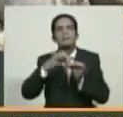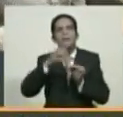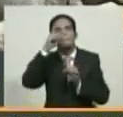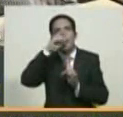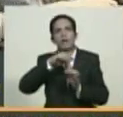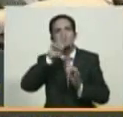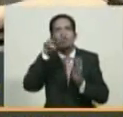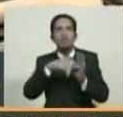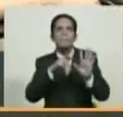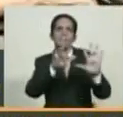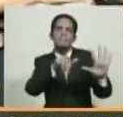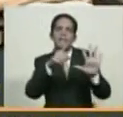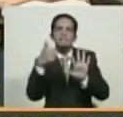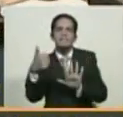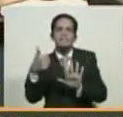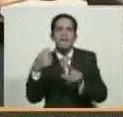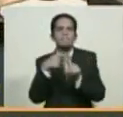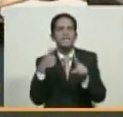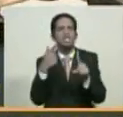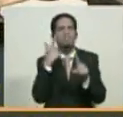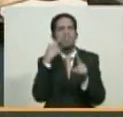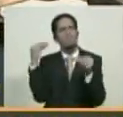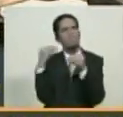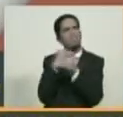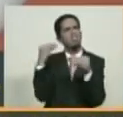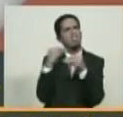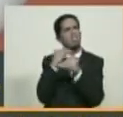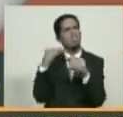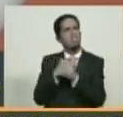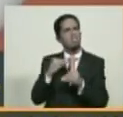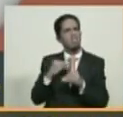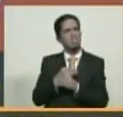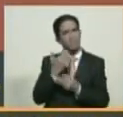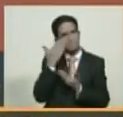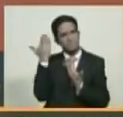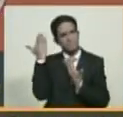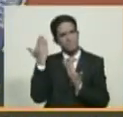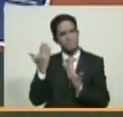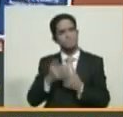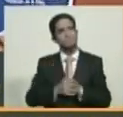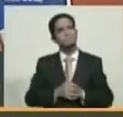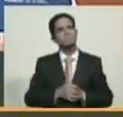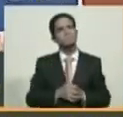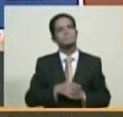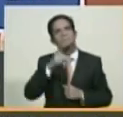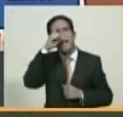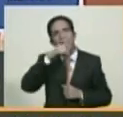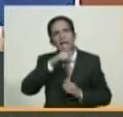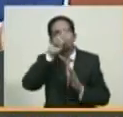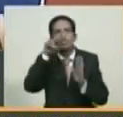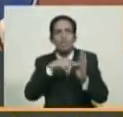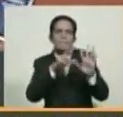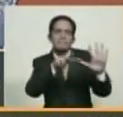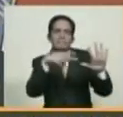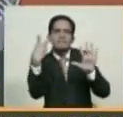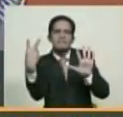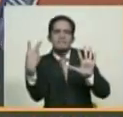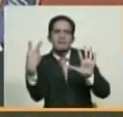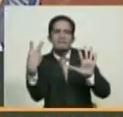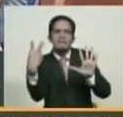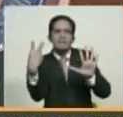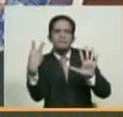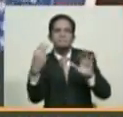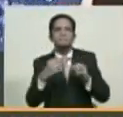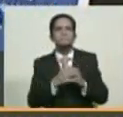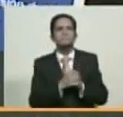sus cifras no concuerdan con la de las agencias ONU. Estoy hablando del año 2017.